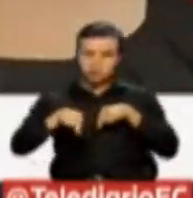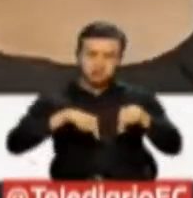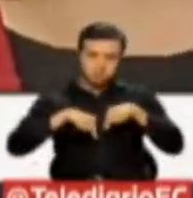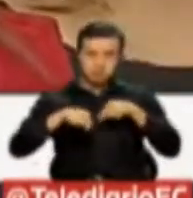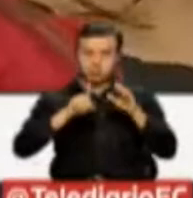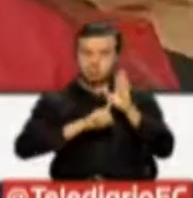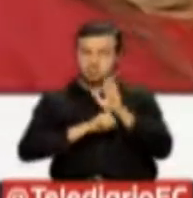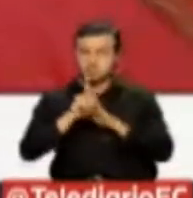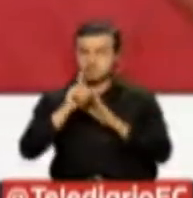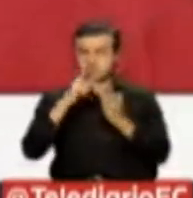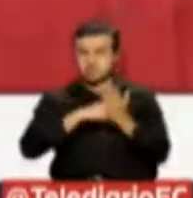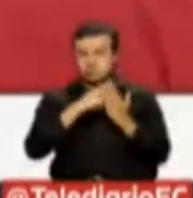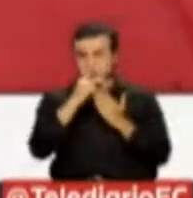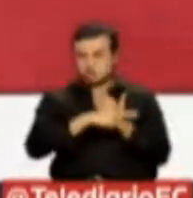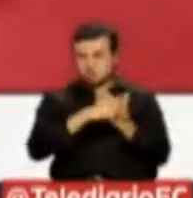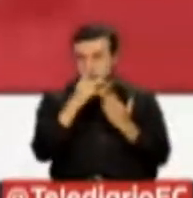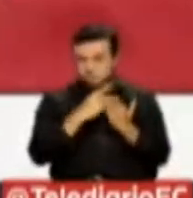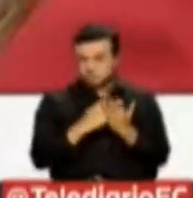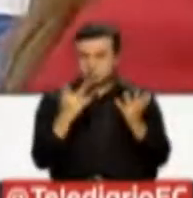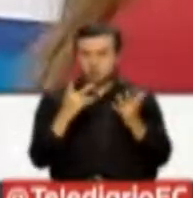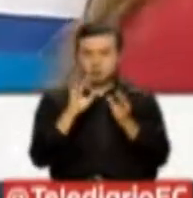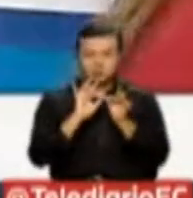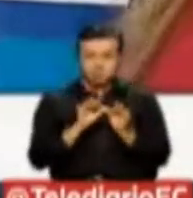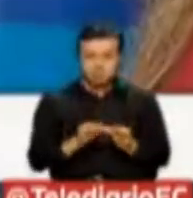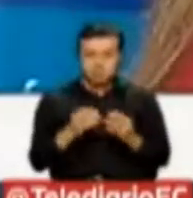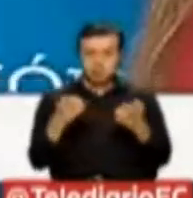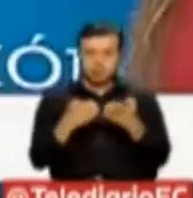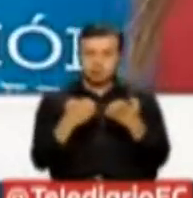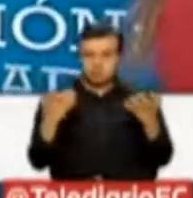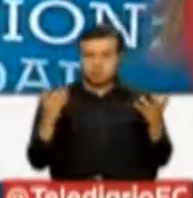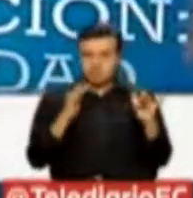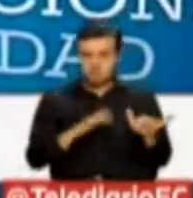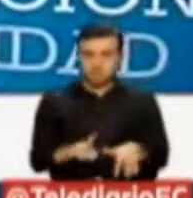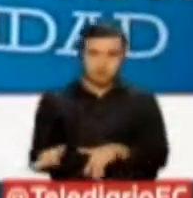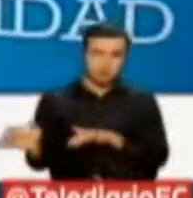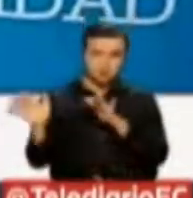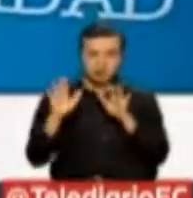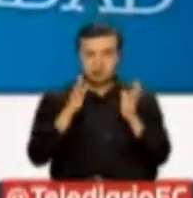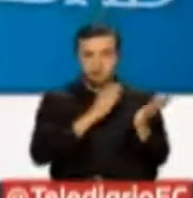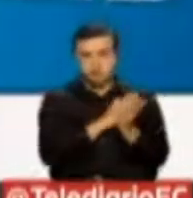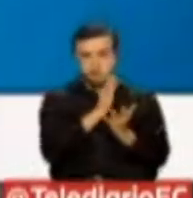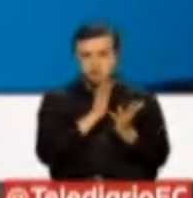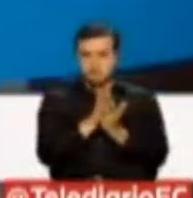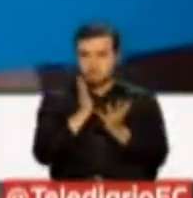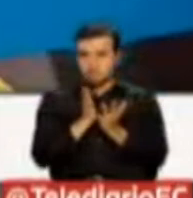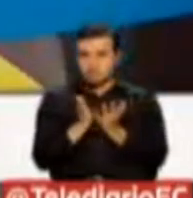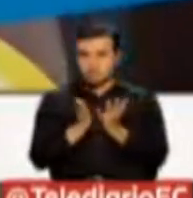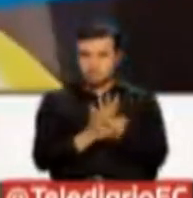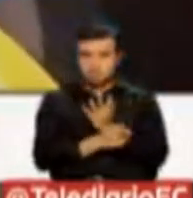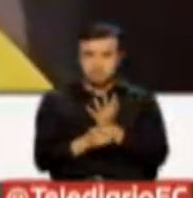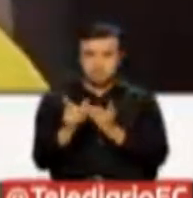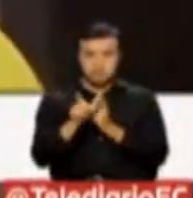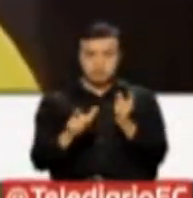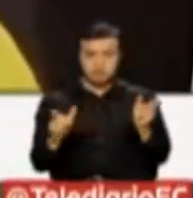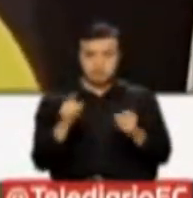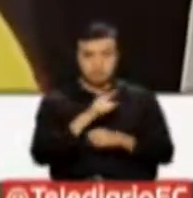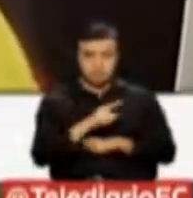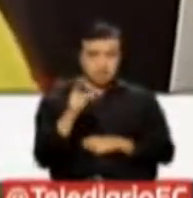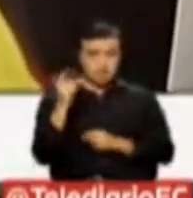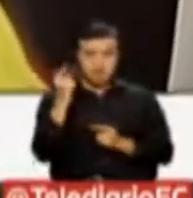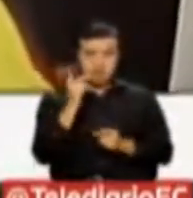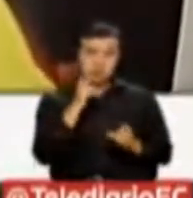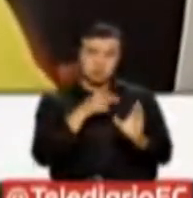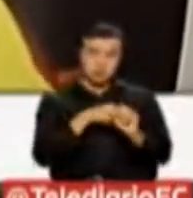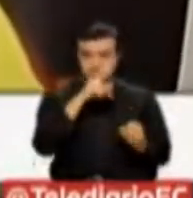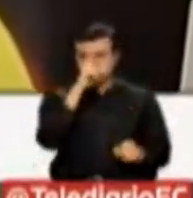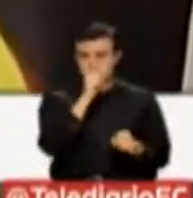que es desarrollo de software, lo que es mantenimiento de equipos, de cómputo. Son carreras alternativas y que pueden insertar de manera más rápida al